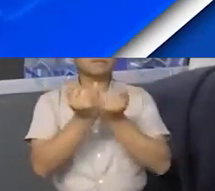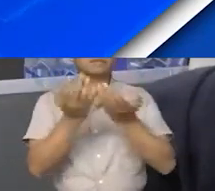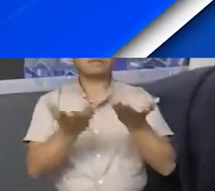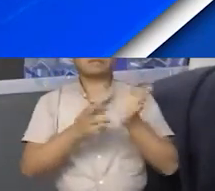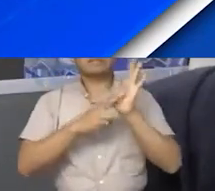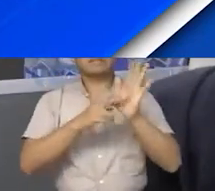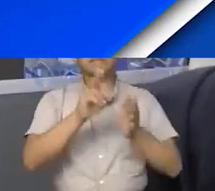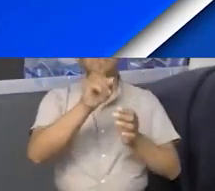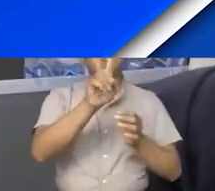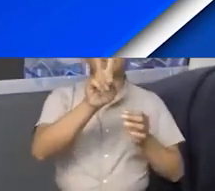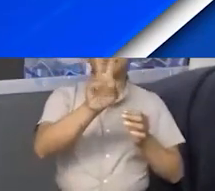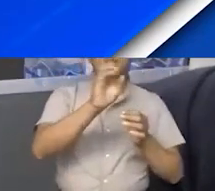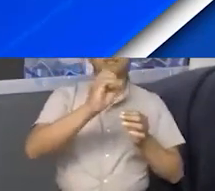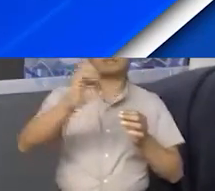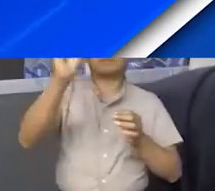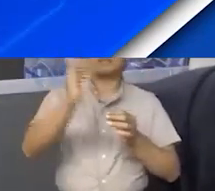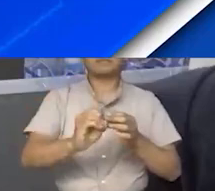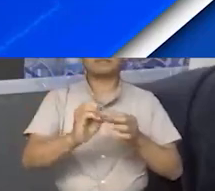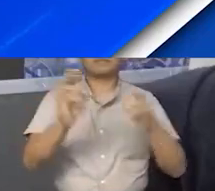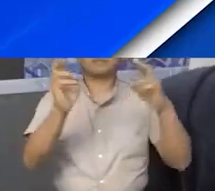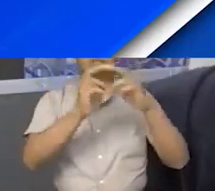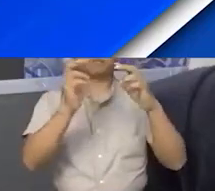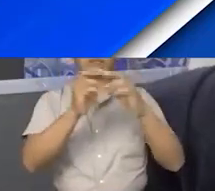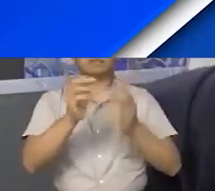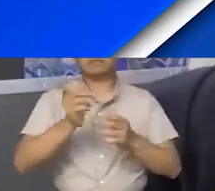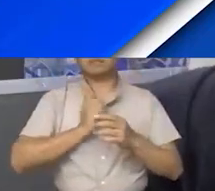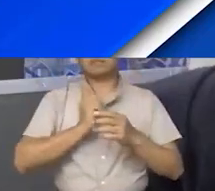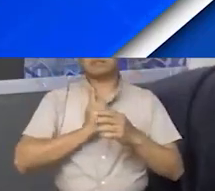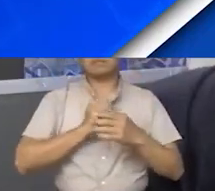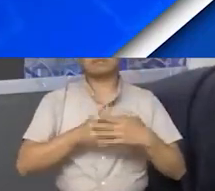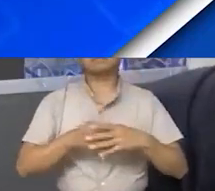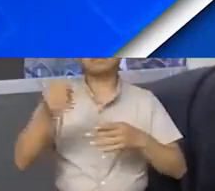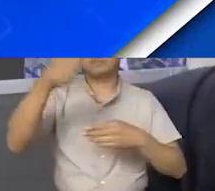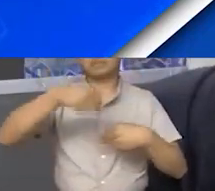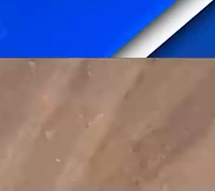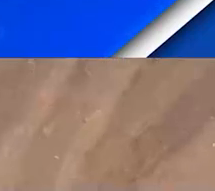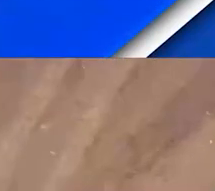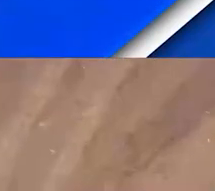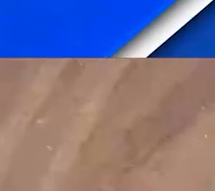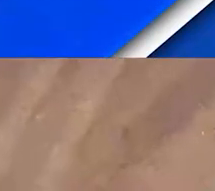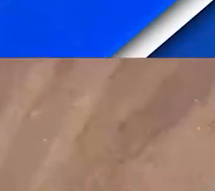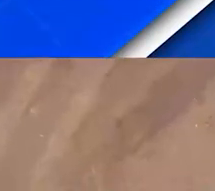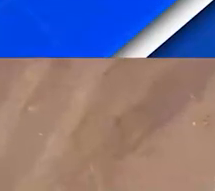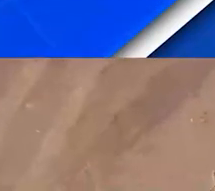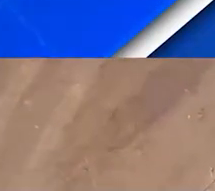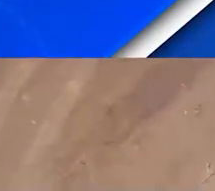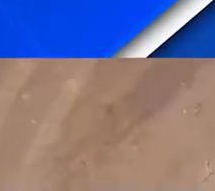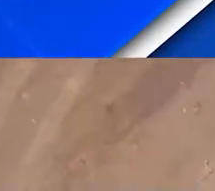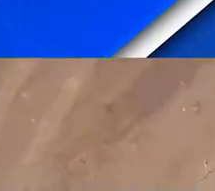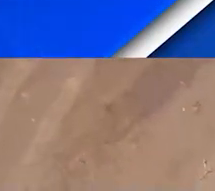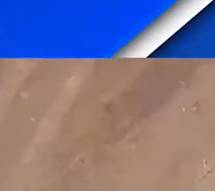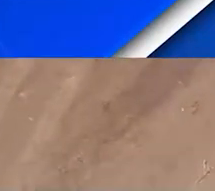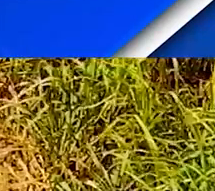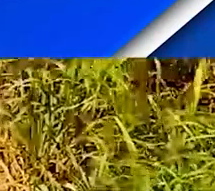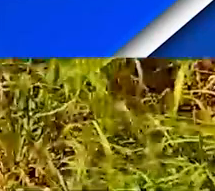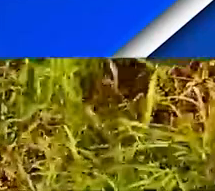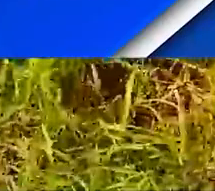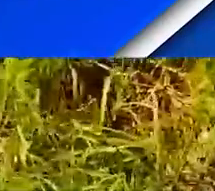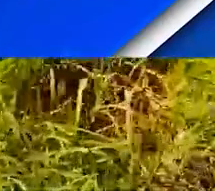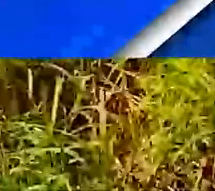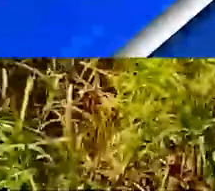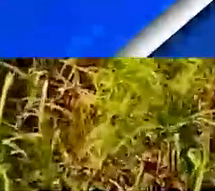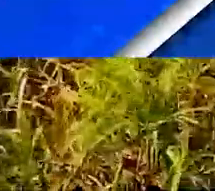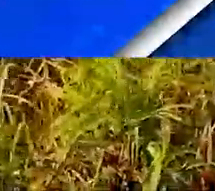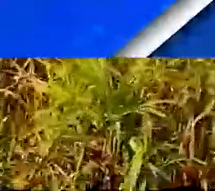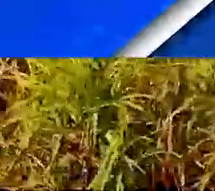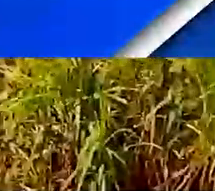al 20% de la energía consumida en nuestro país. El azúcar es uno de los 10 productos